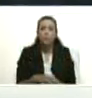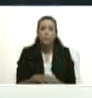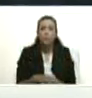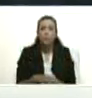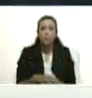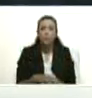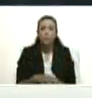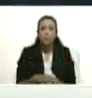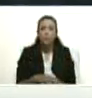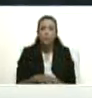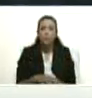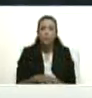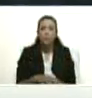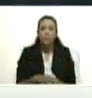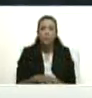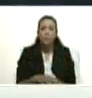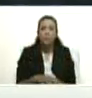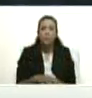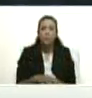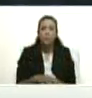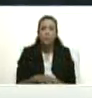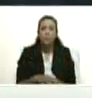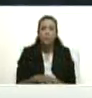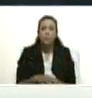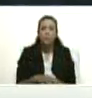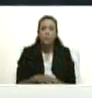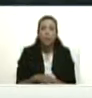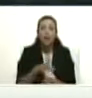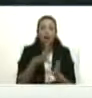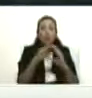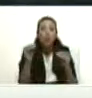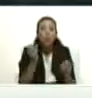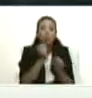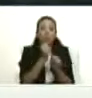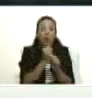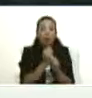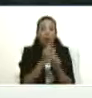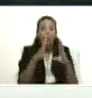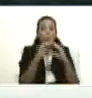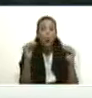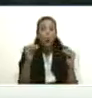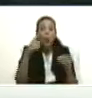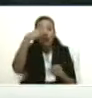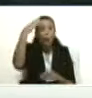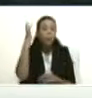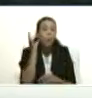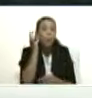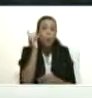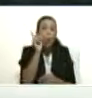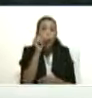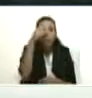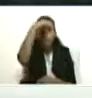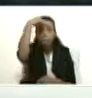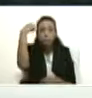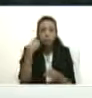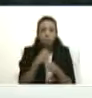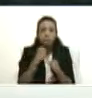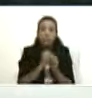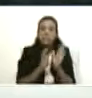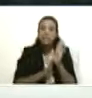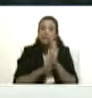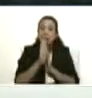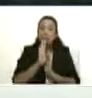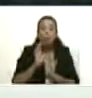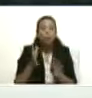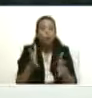Se escucha feo. Ya toda la gente, a los trabajadores, a las trabajadoras y seguimos